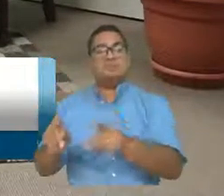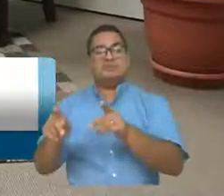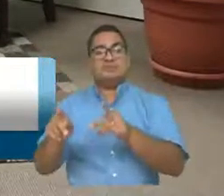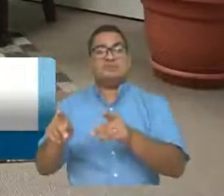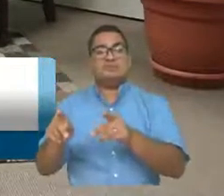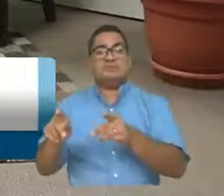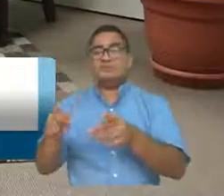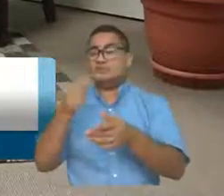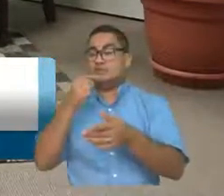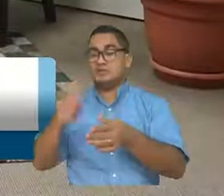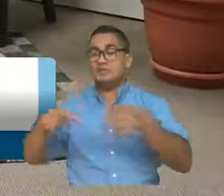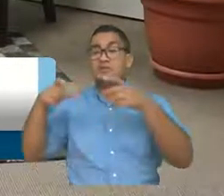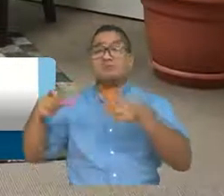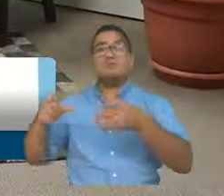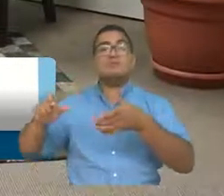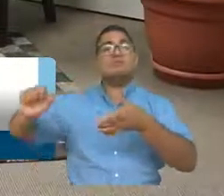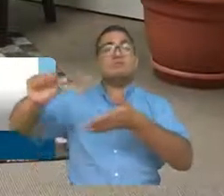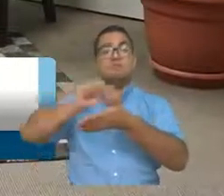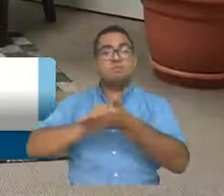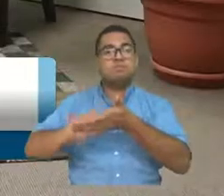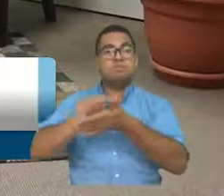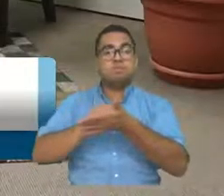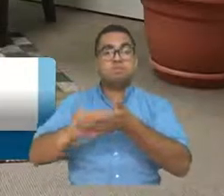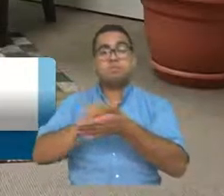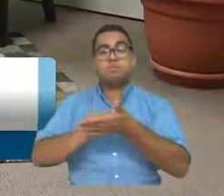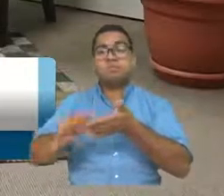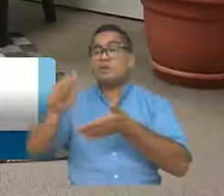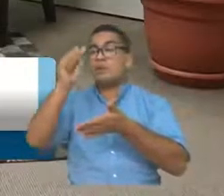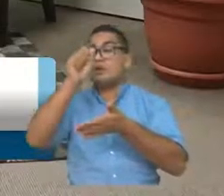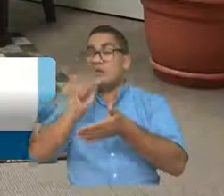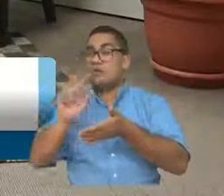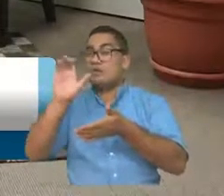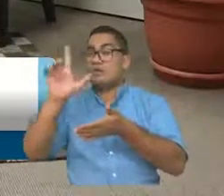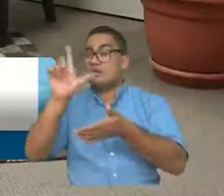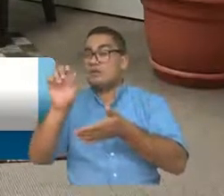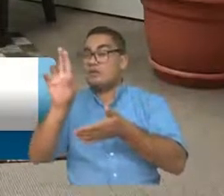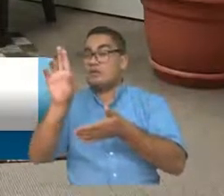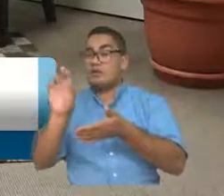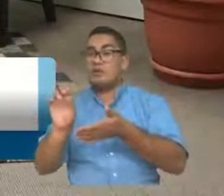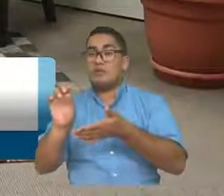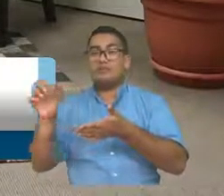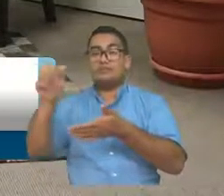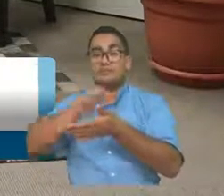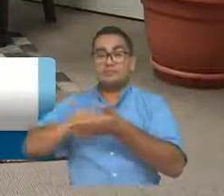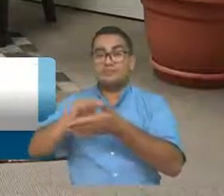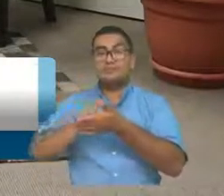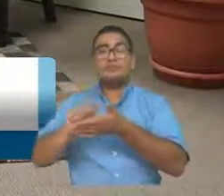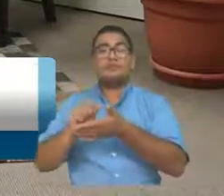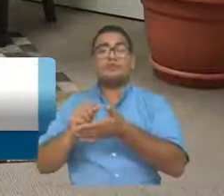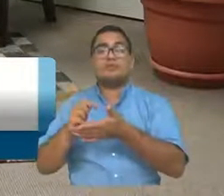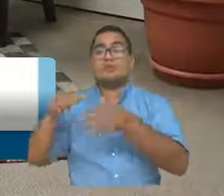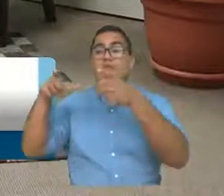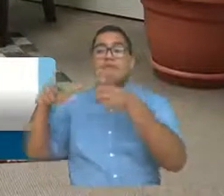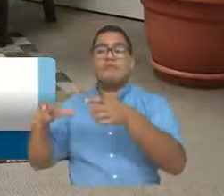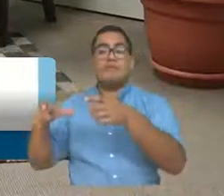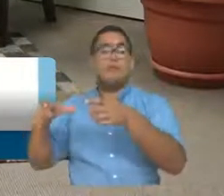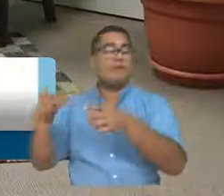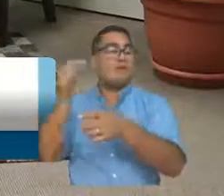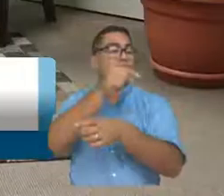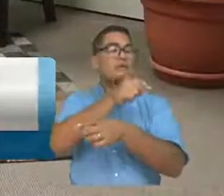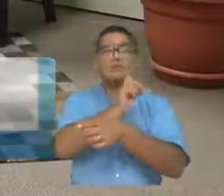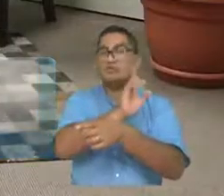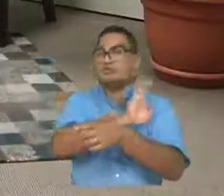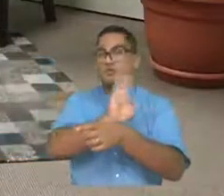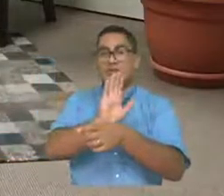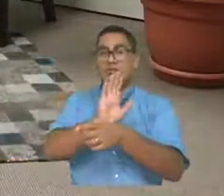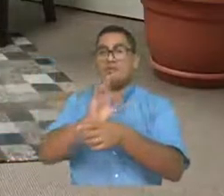mesita fuera del cuarto, para que así de esa manera solo abro la puerta, agarro la comida y posteriormente, una vez que ya he comido, volverla